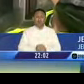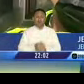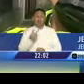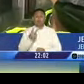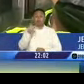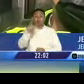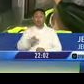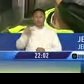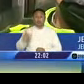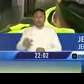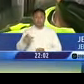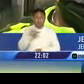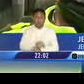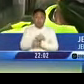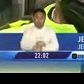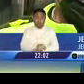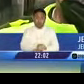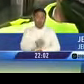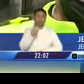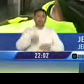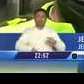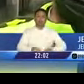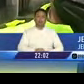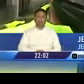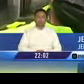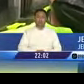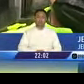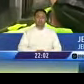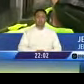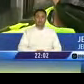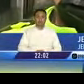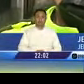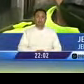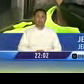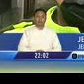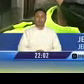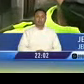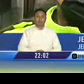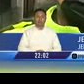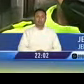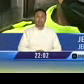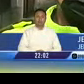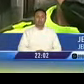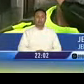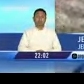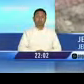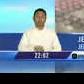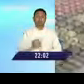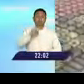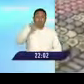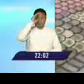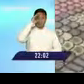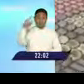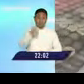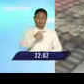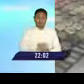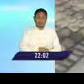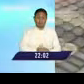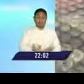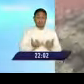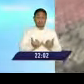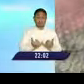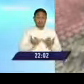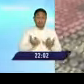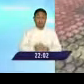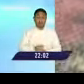dos personas que también participan en el actuar policial. Seguramente con el chuchaqui